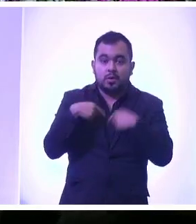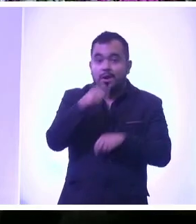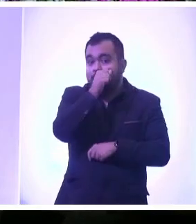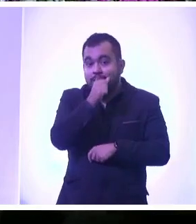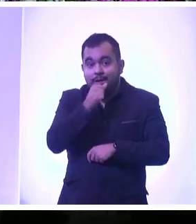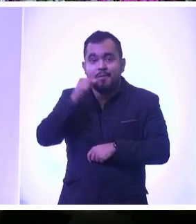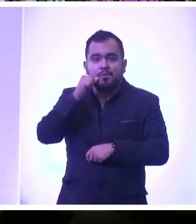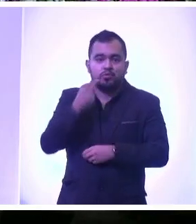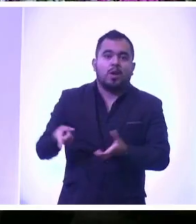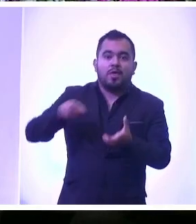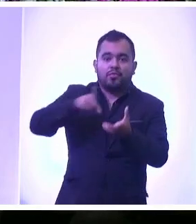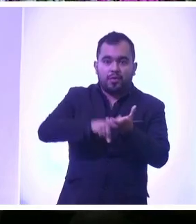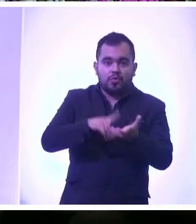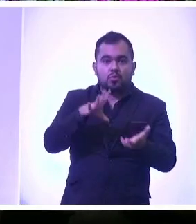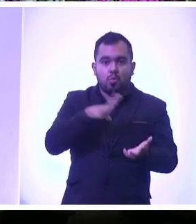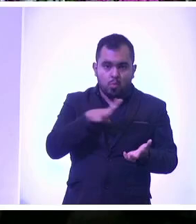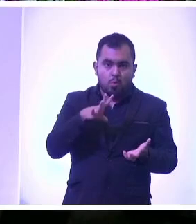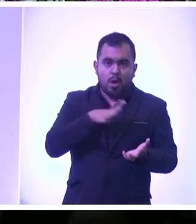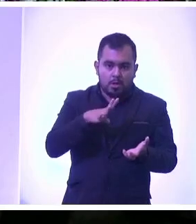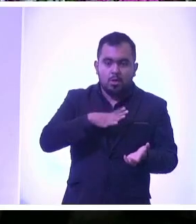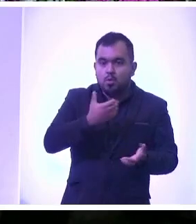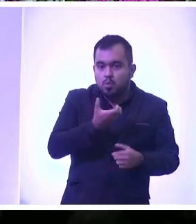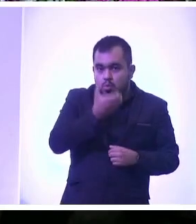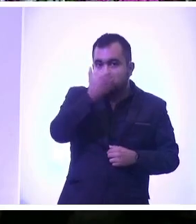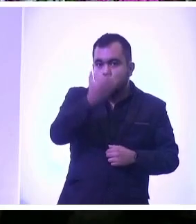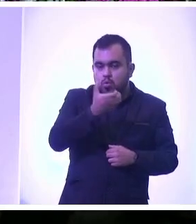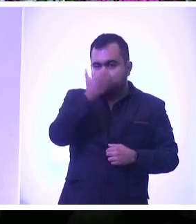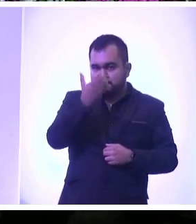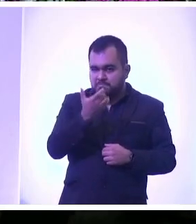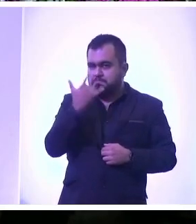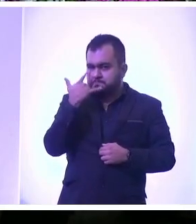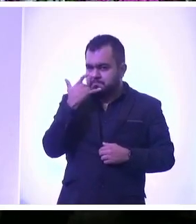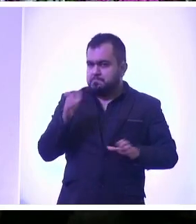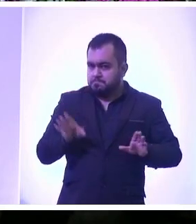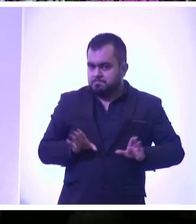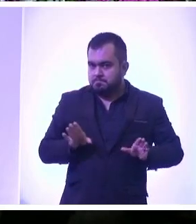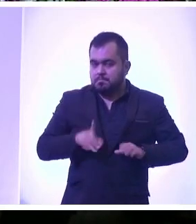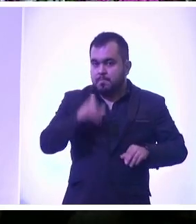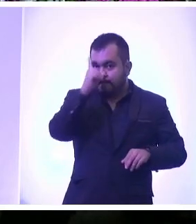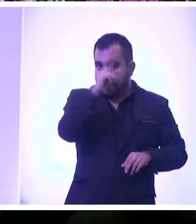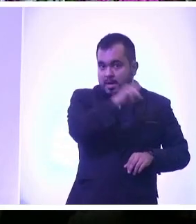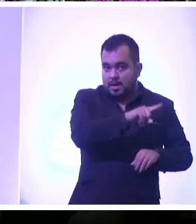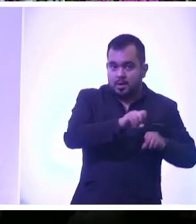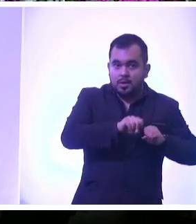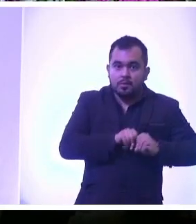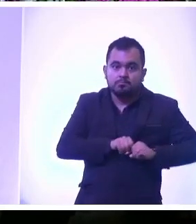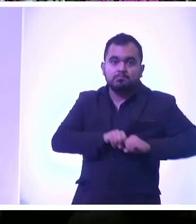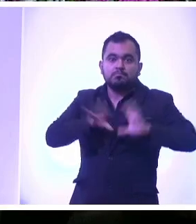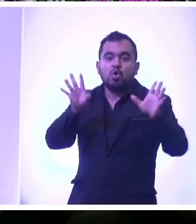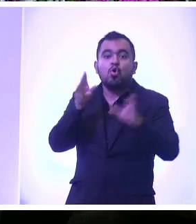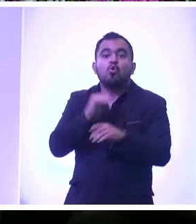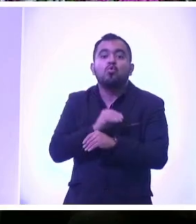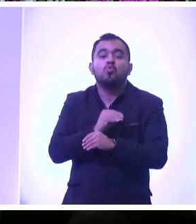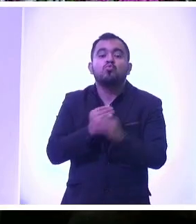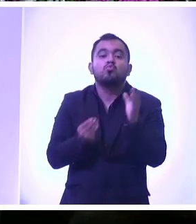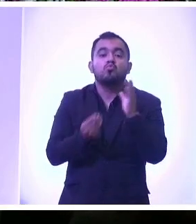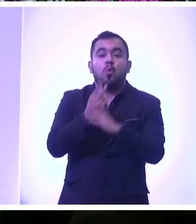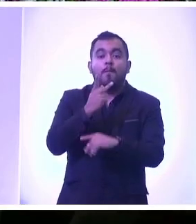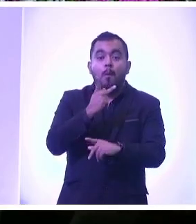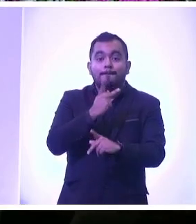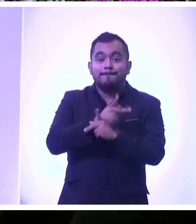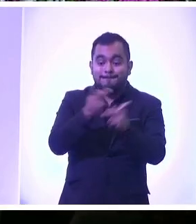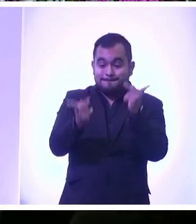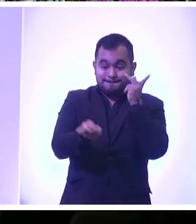unas prácticas muy curiosas precisamente para poder lanzar un nuevo producto este nuevo